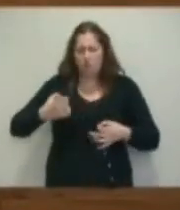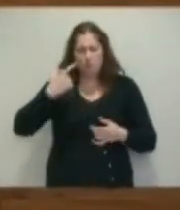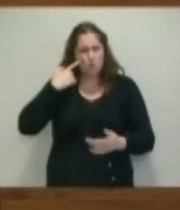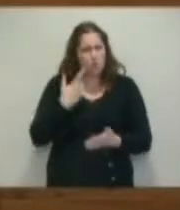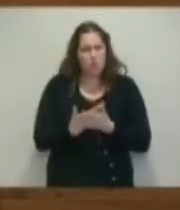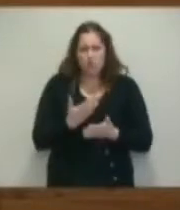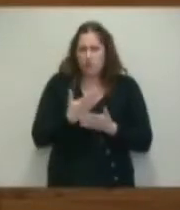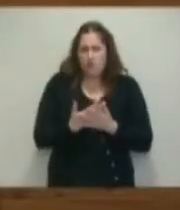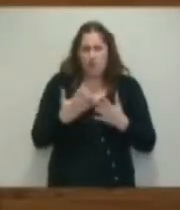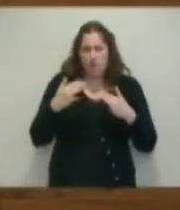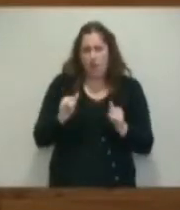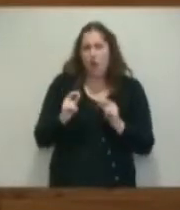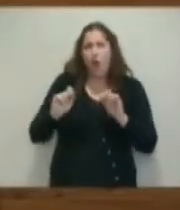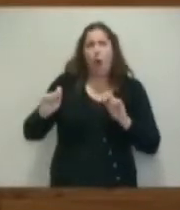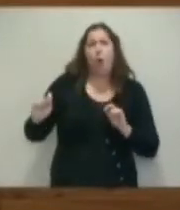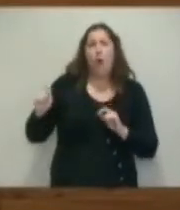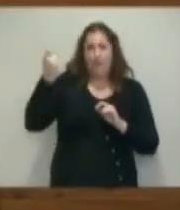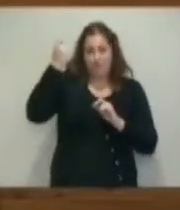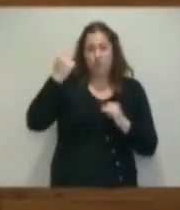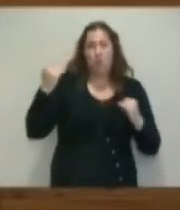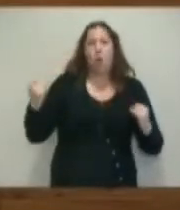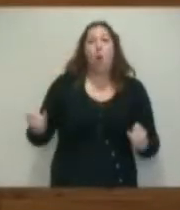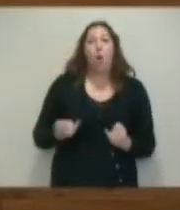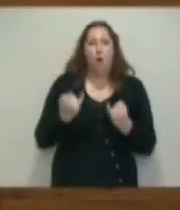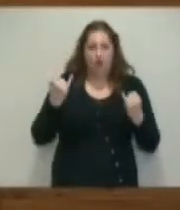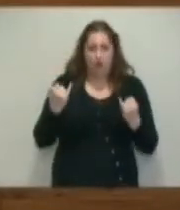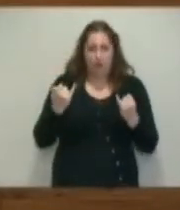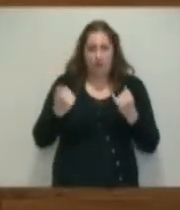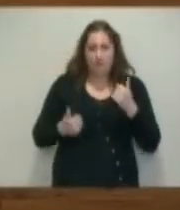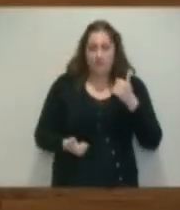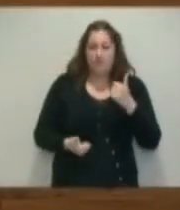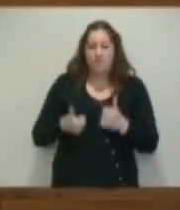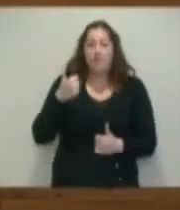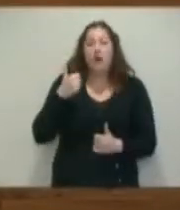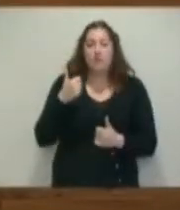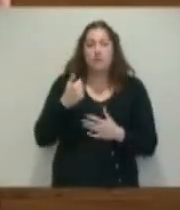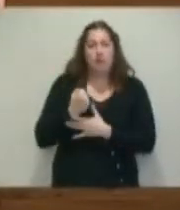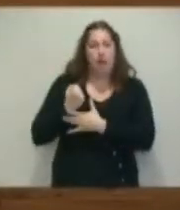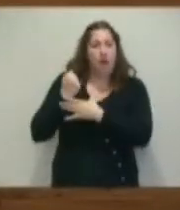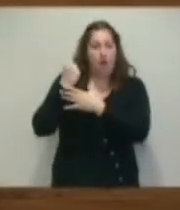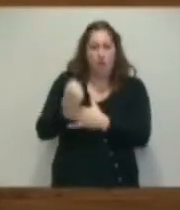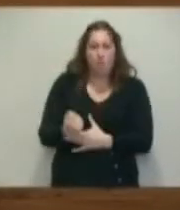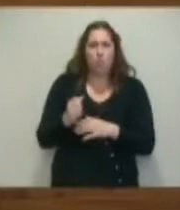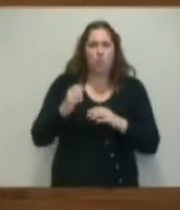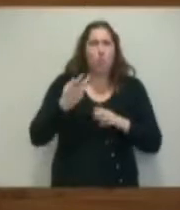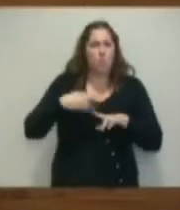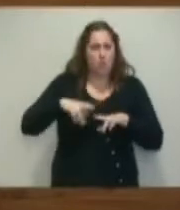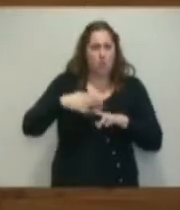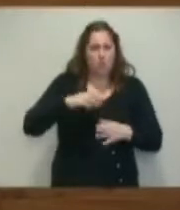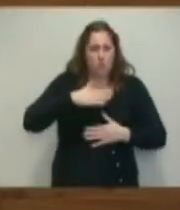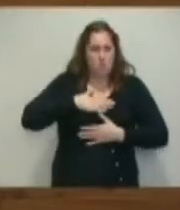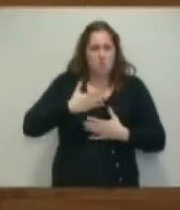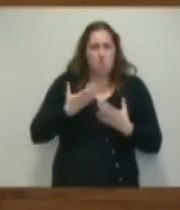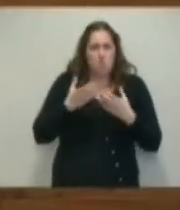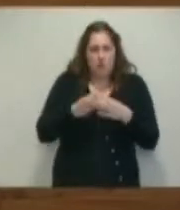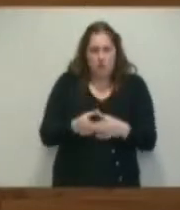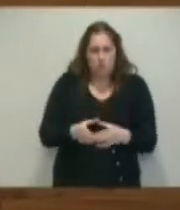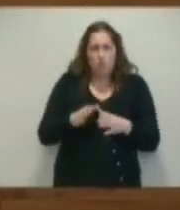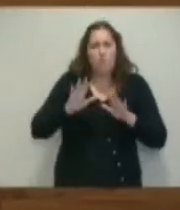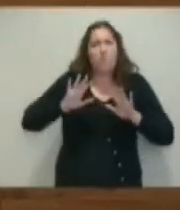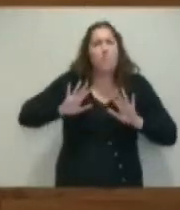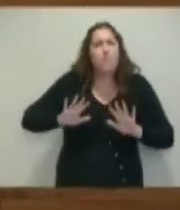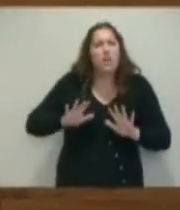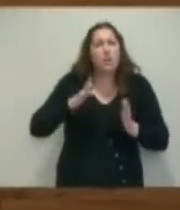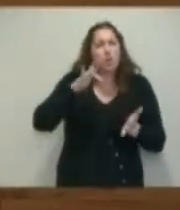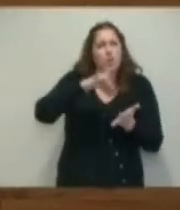ojalá alcance el éxito que merece y que tiene el apoyo político, desde luego, de nuestro grupo. Aunque, vuelvo a decir, cuando se va a